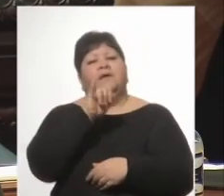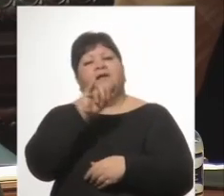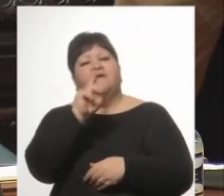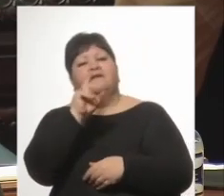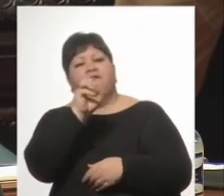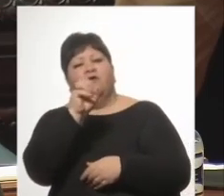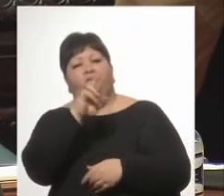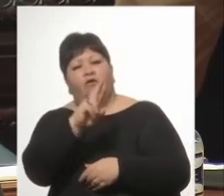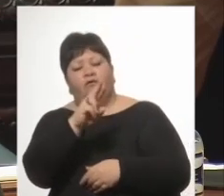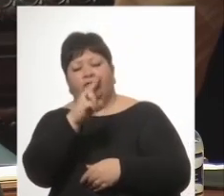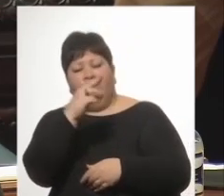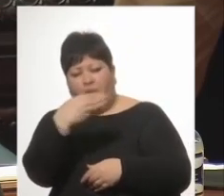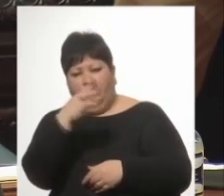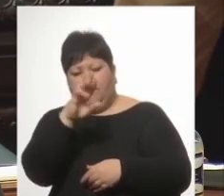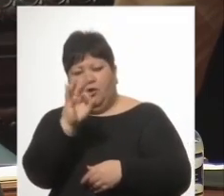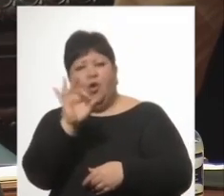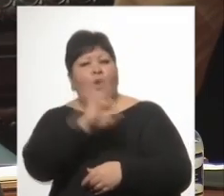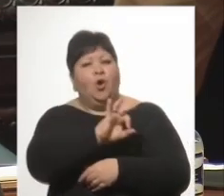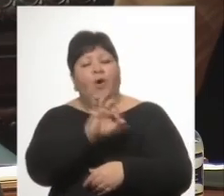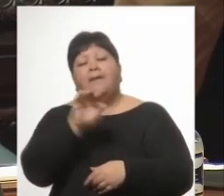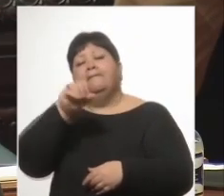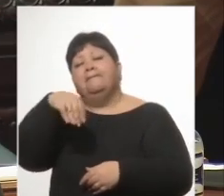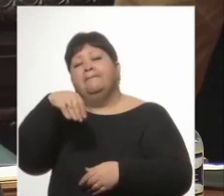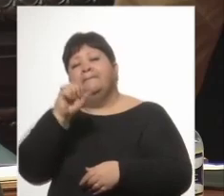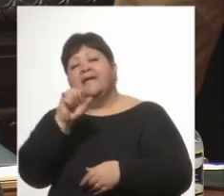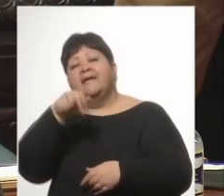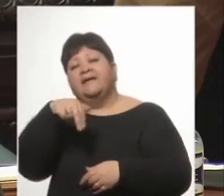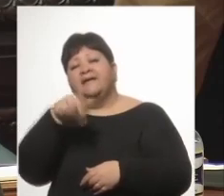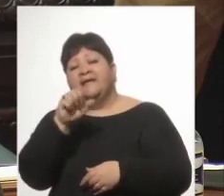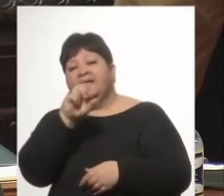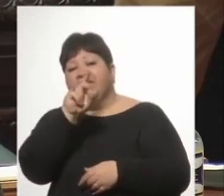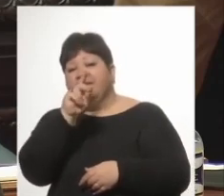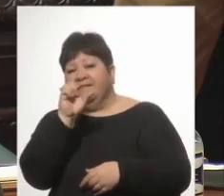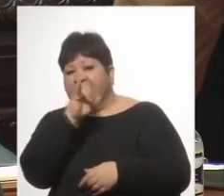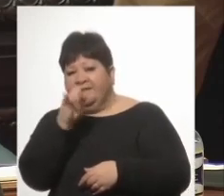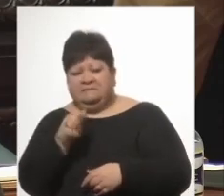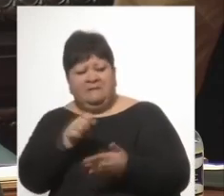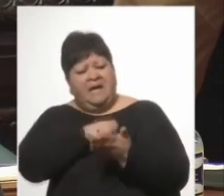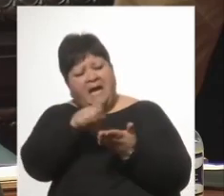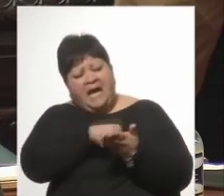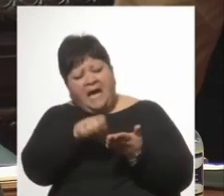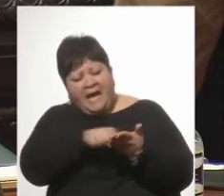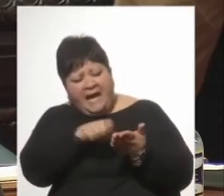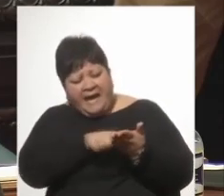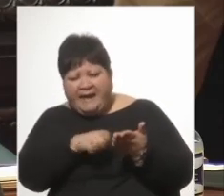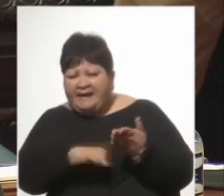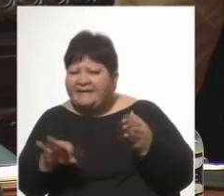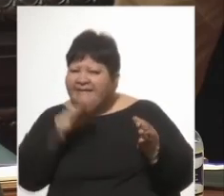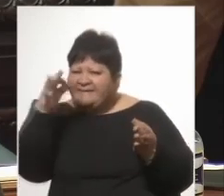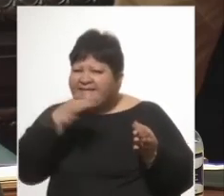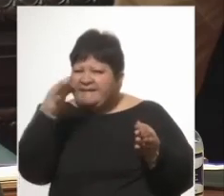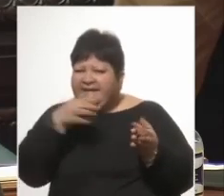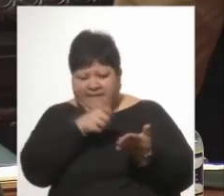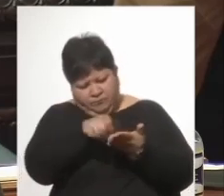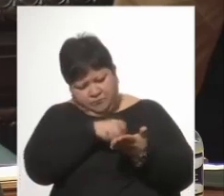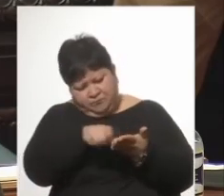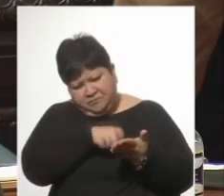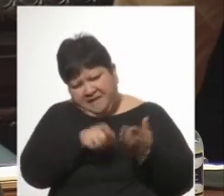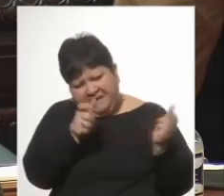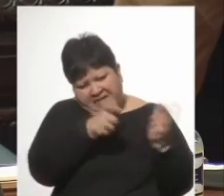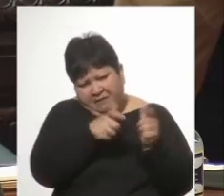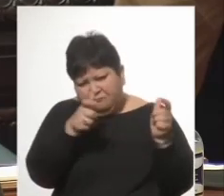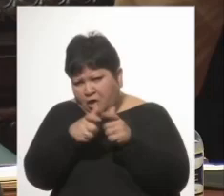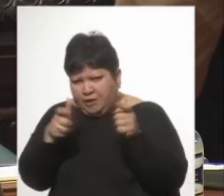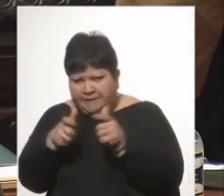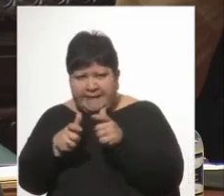Menéndez. Jamás se elaboró un acta de ninguna de mis reuniones, habiéndose tratado a